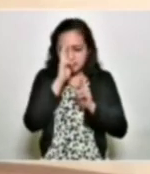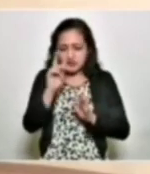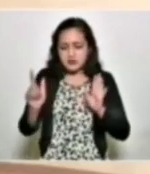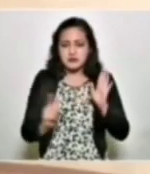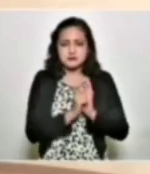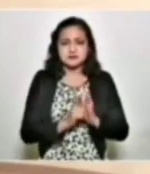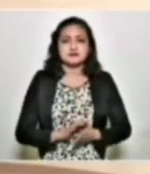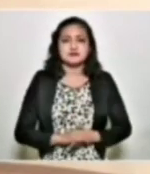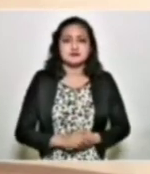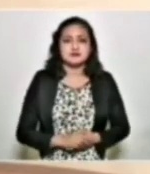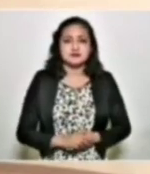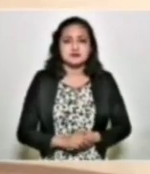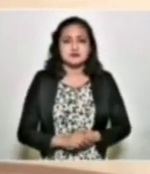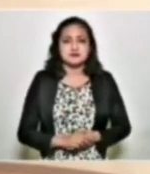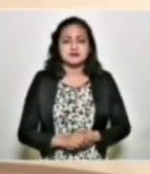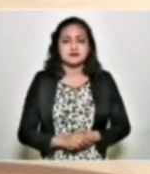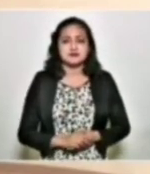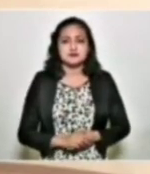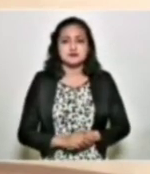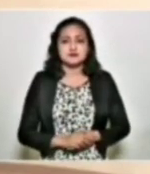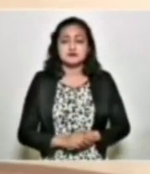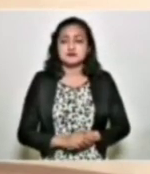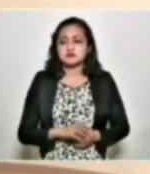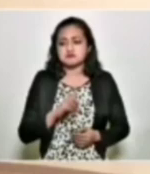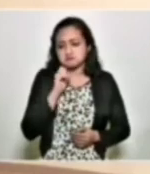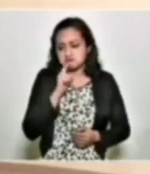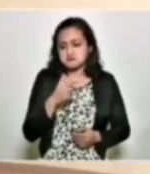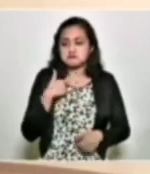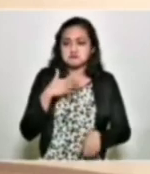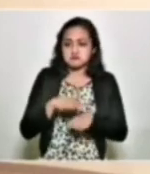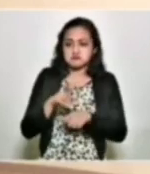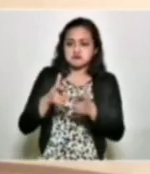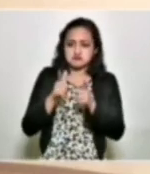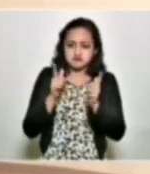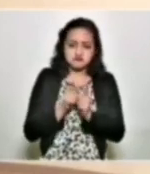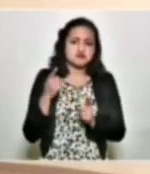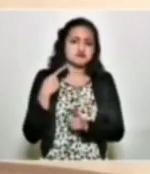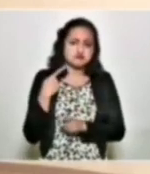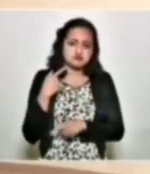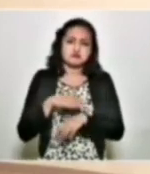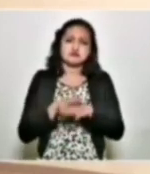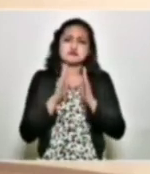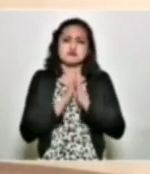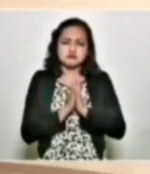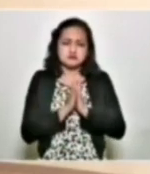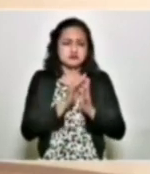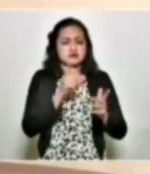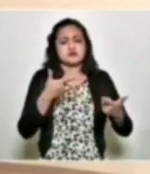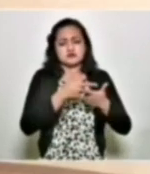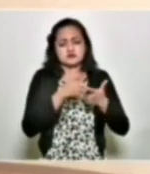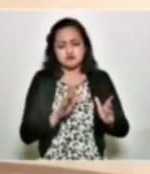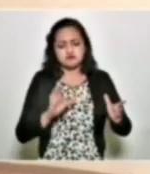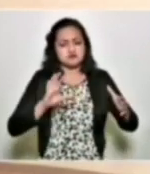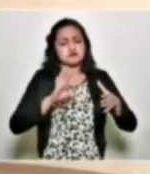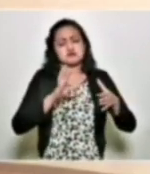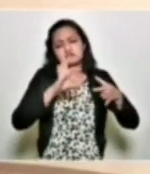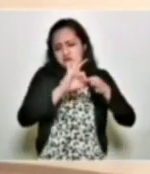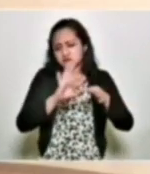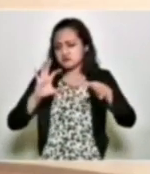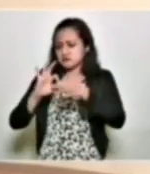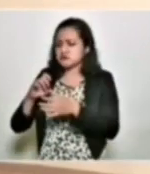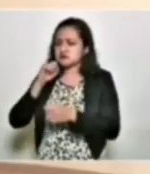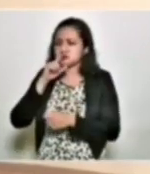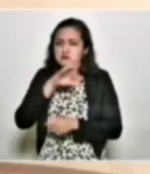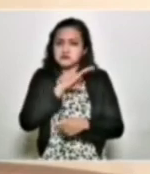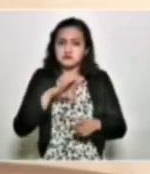ley llamo a los partidos a las coaliciones y a los